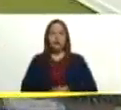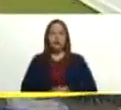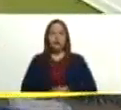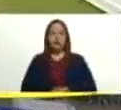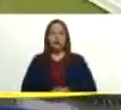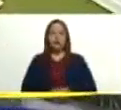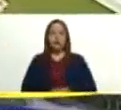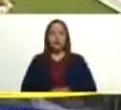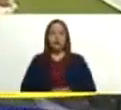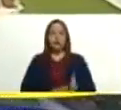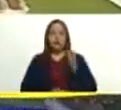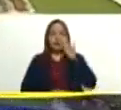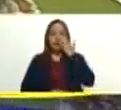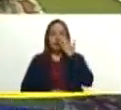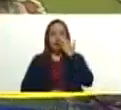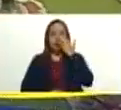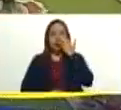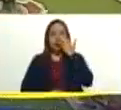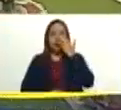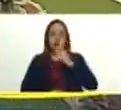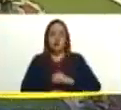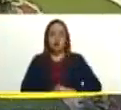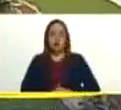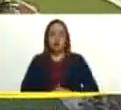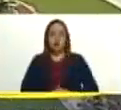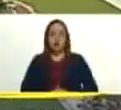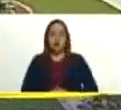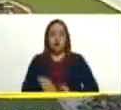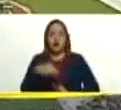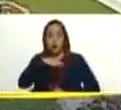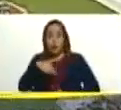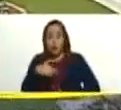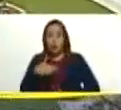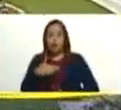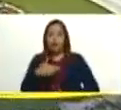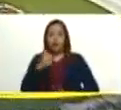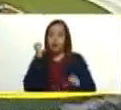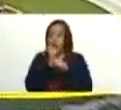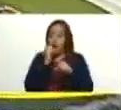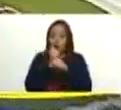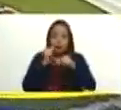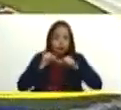work. Estamos trabajando. We have now come to,